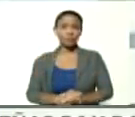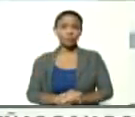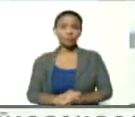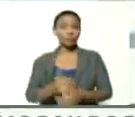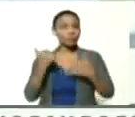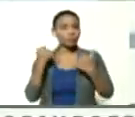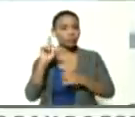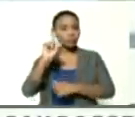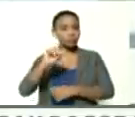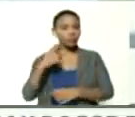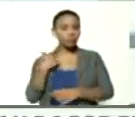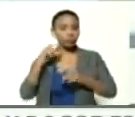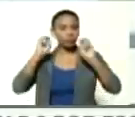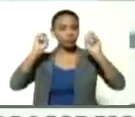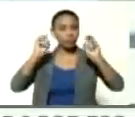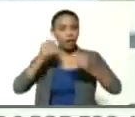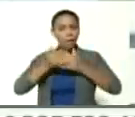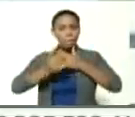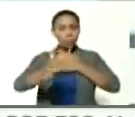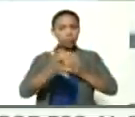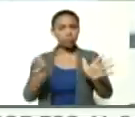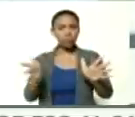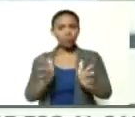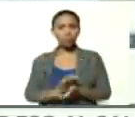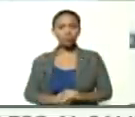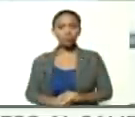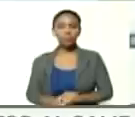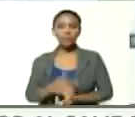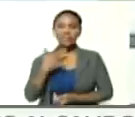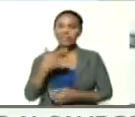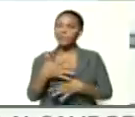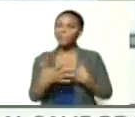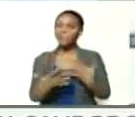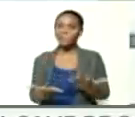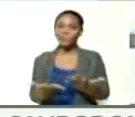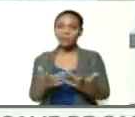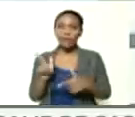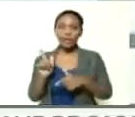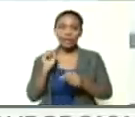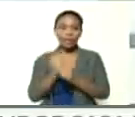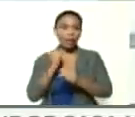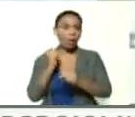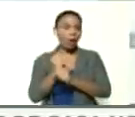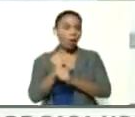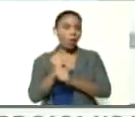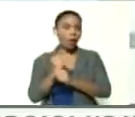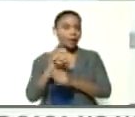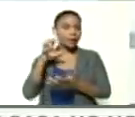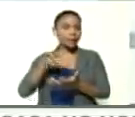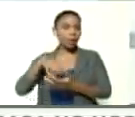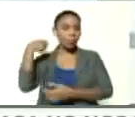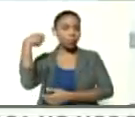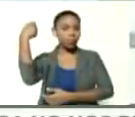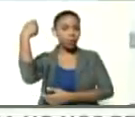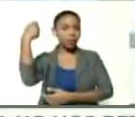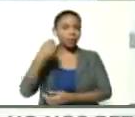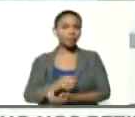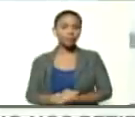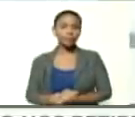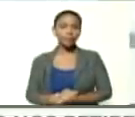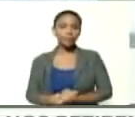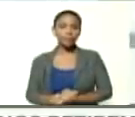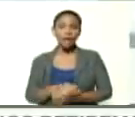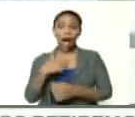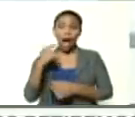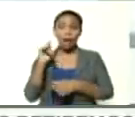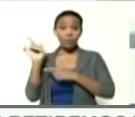Ahora también andan con el tema de los desplazados. Dicen que en esta operación, en el estado Apure, Madeleine estuvo por